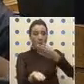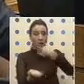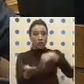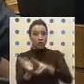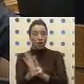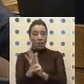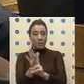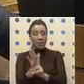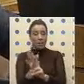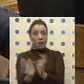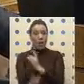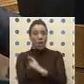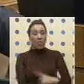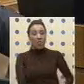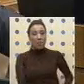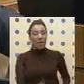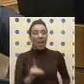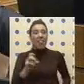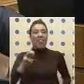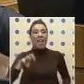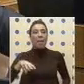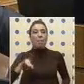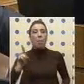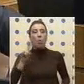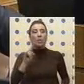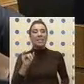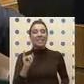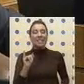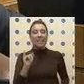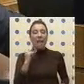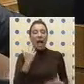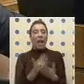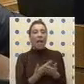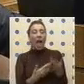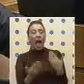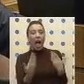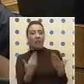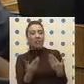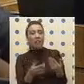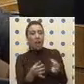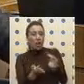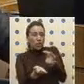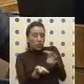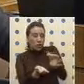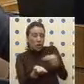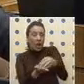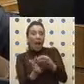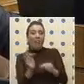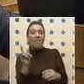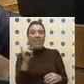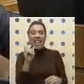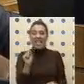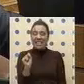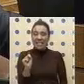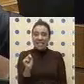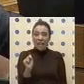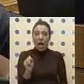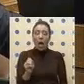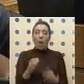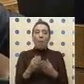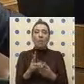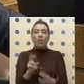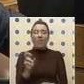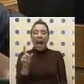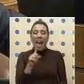con el diputado de Musí, tengamos de repente en comunas pequeñas, como Fresia, como Puerto Varas,